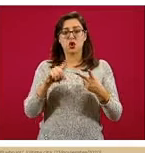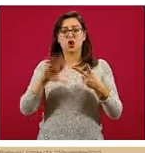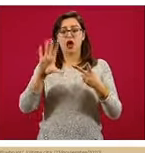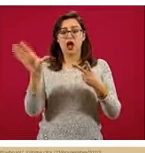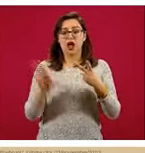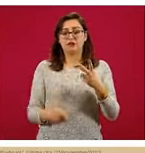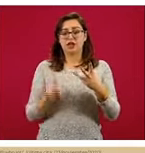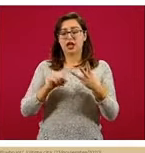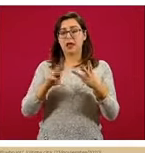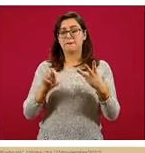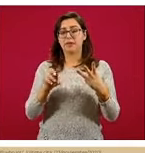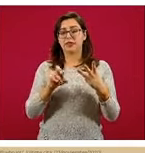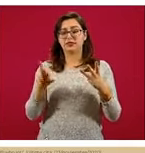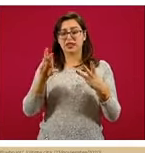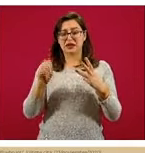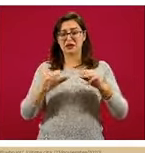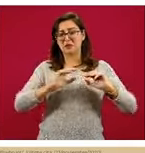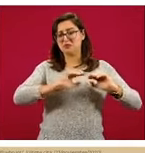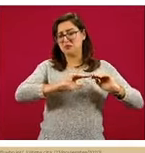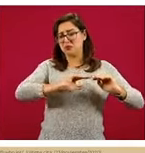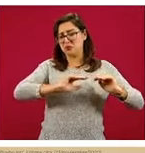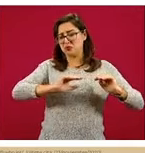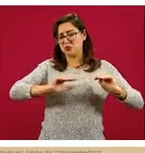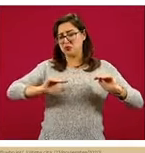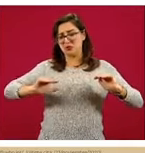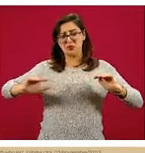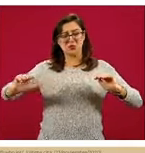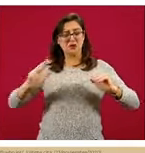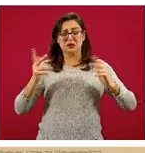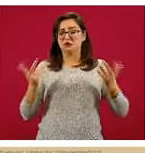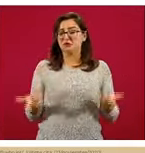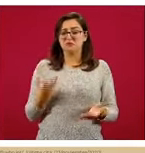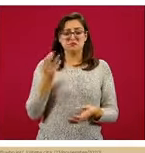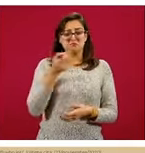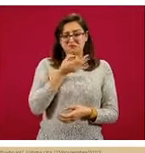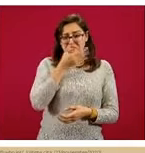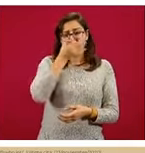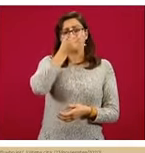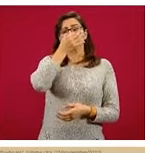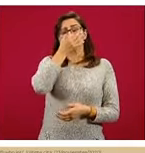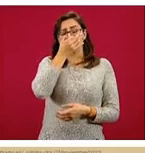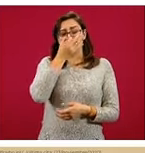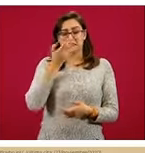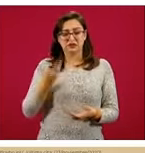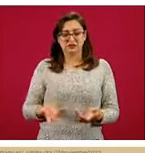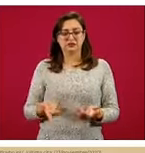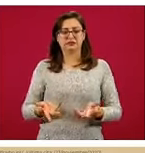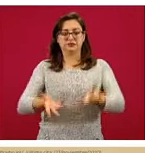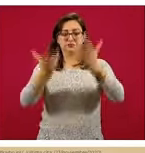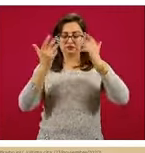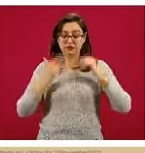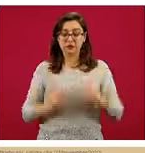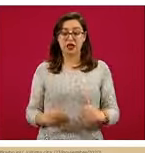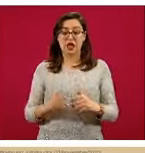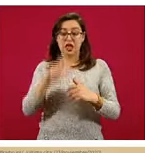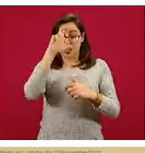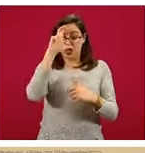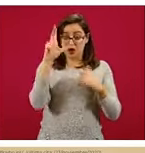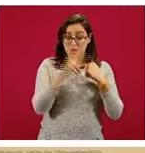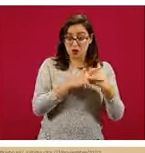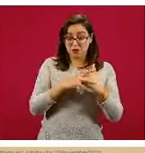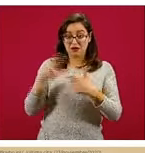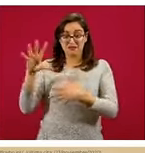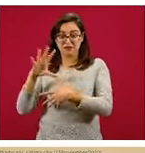magnitud todavía muy por debajo de lo observado en el continente europeo y en el continente